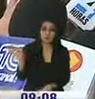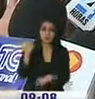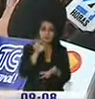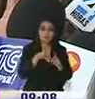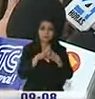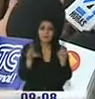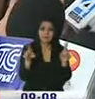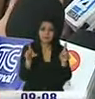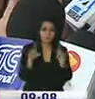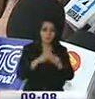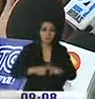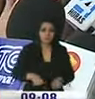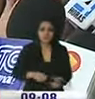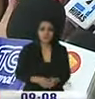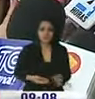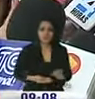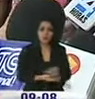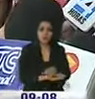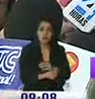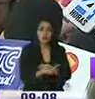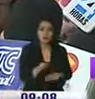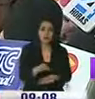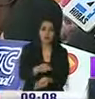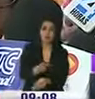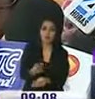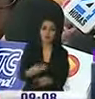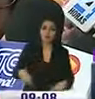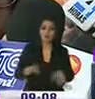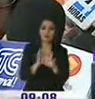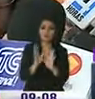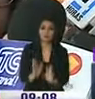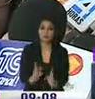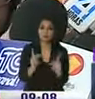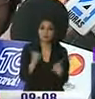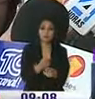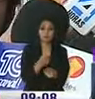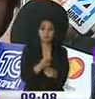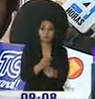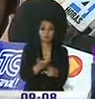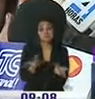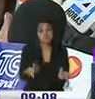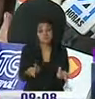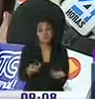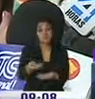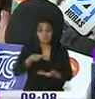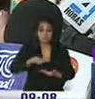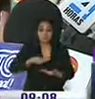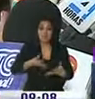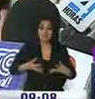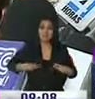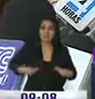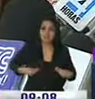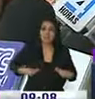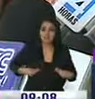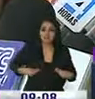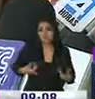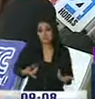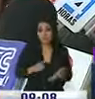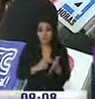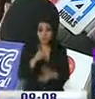empresas o demás, que entregaron dinero mal habido a funcionarios públicos y por eso el cohecho pasivo, que es el recibir este dinero. ¿Cómo lo hacen